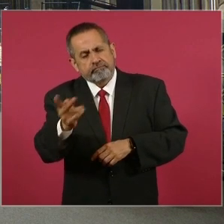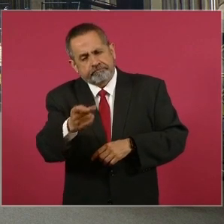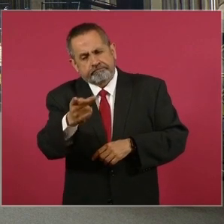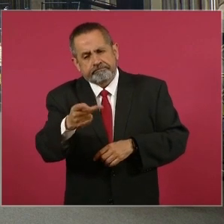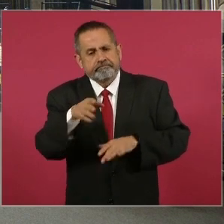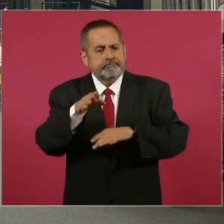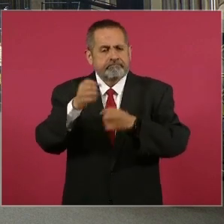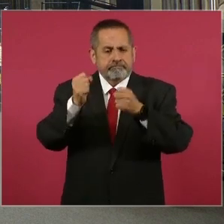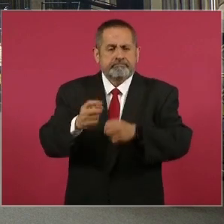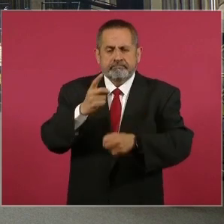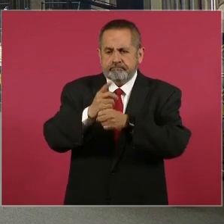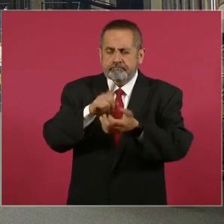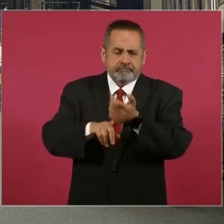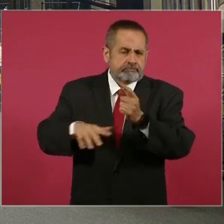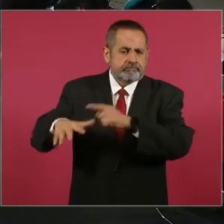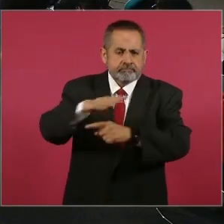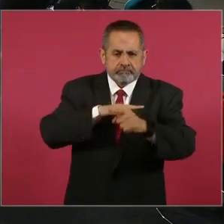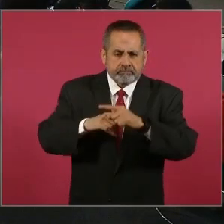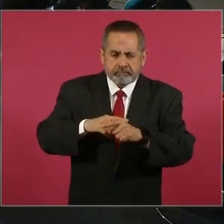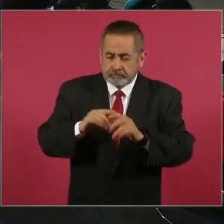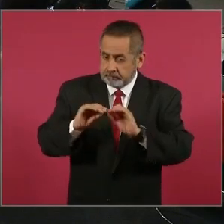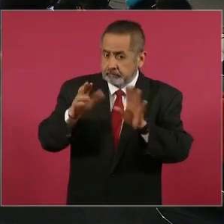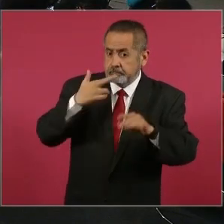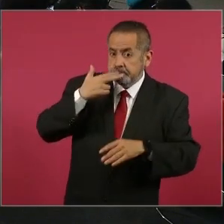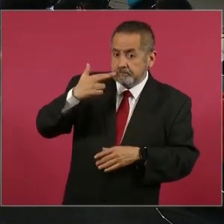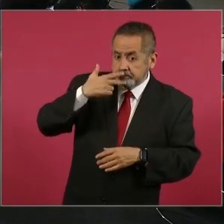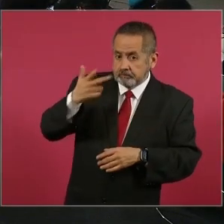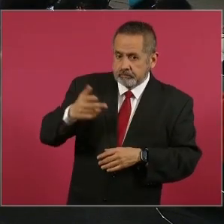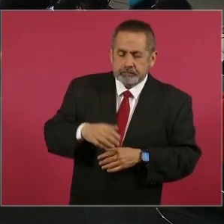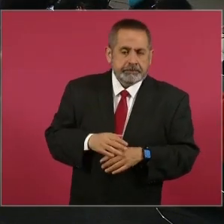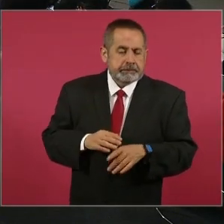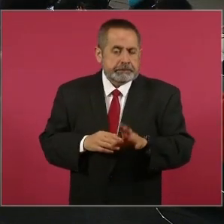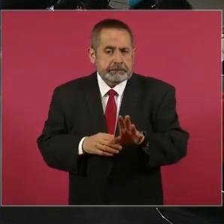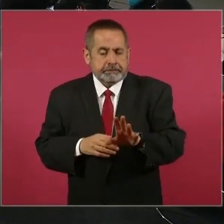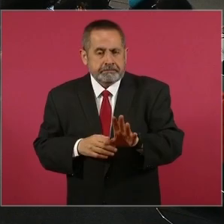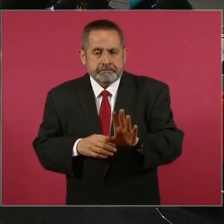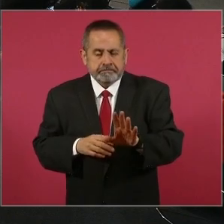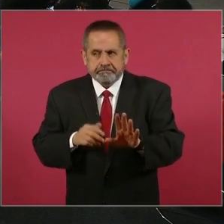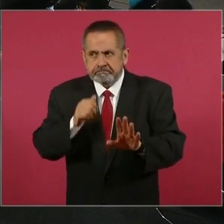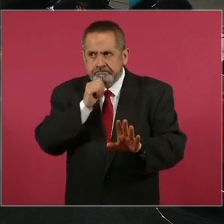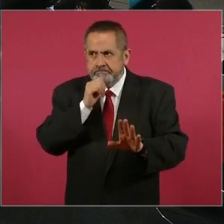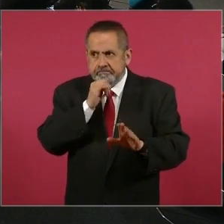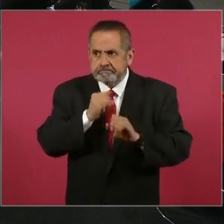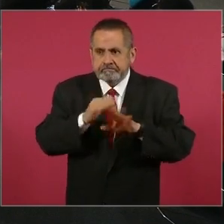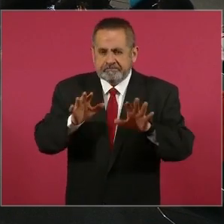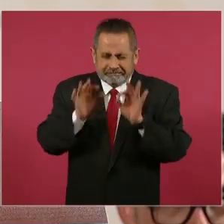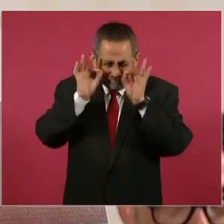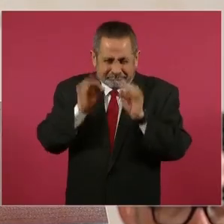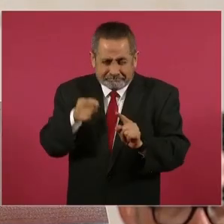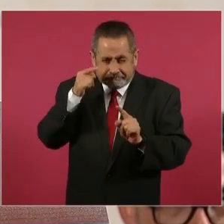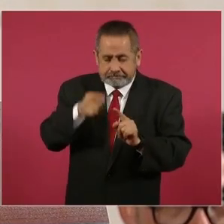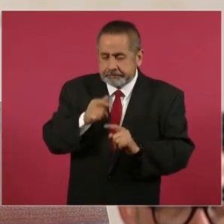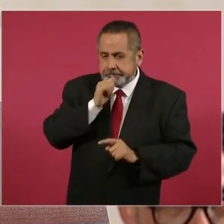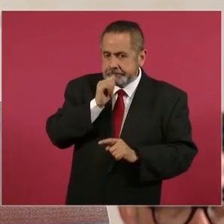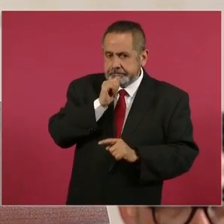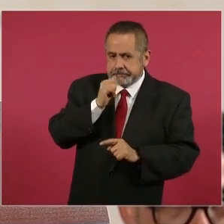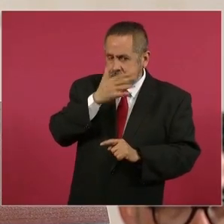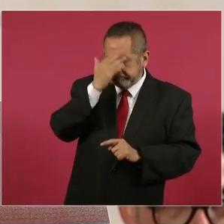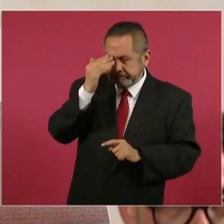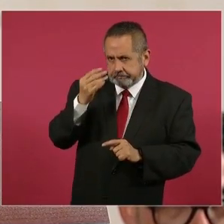en seguridad en el estado no tengo información así